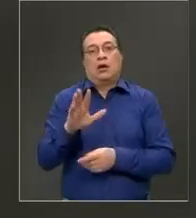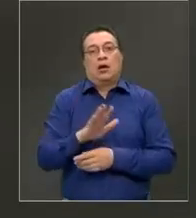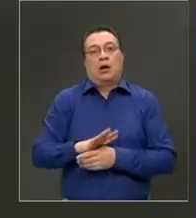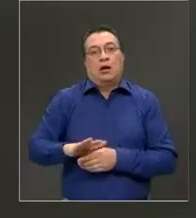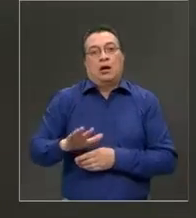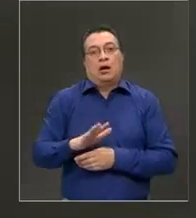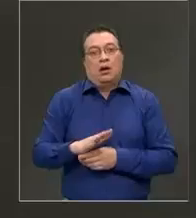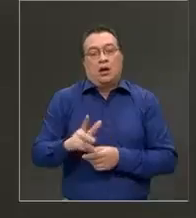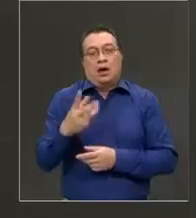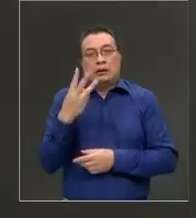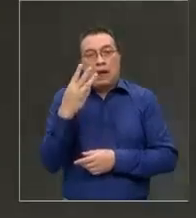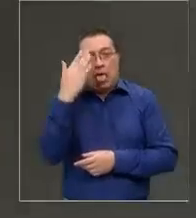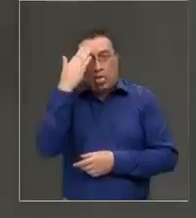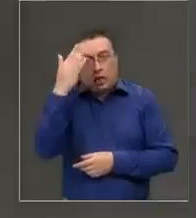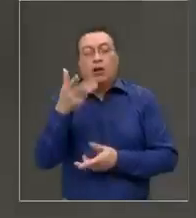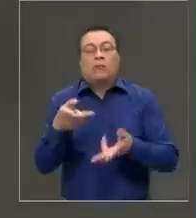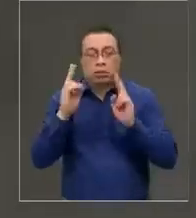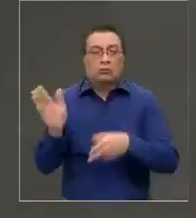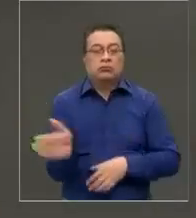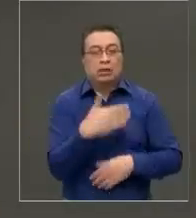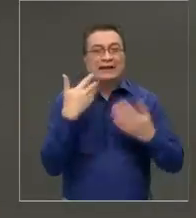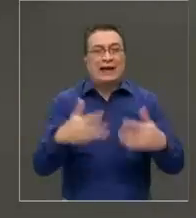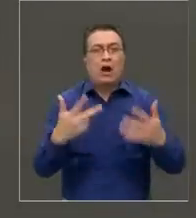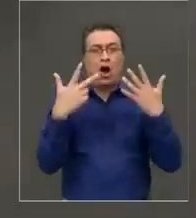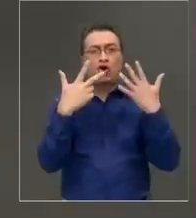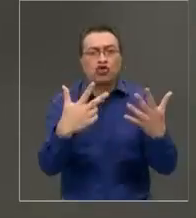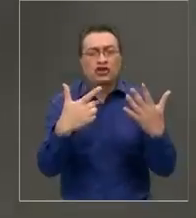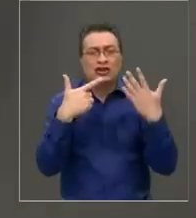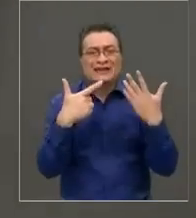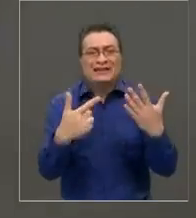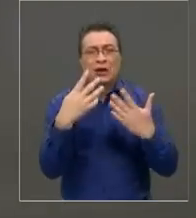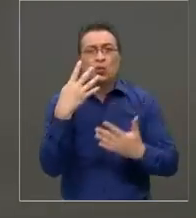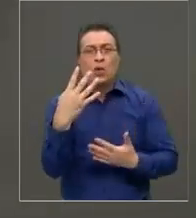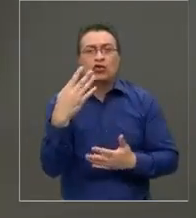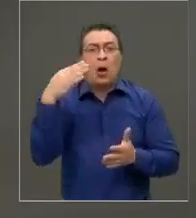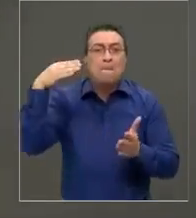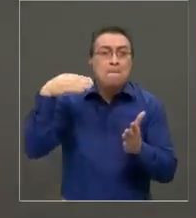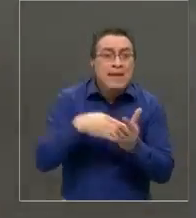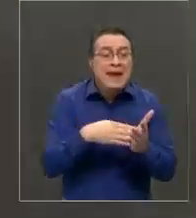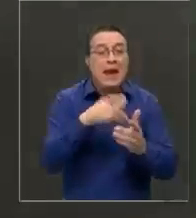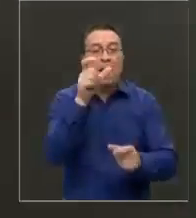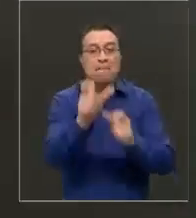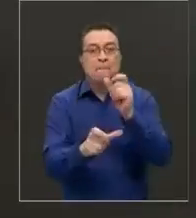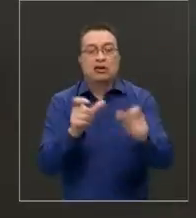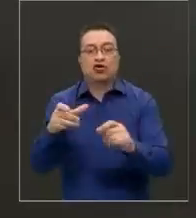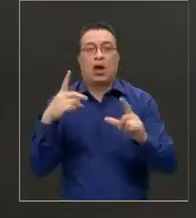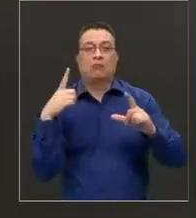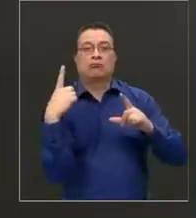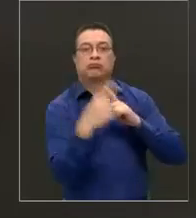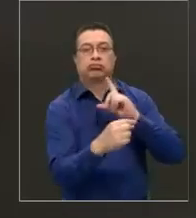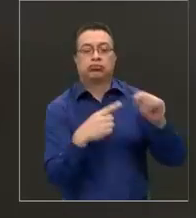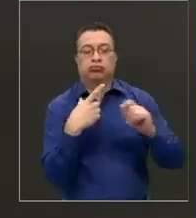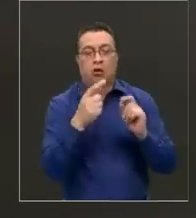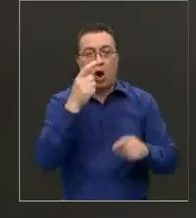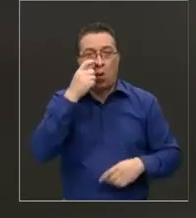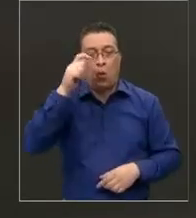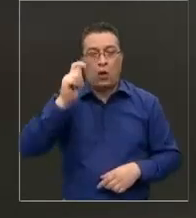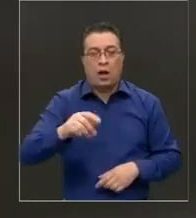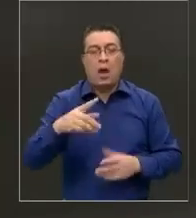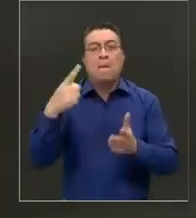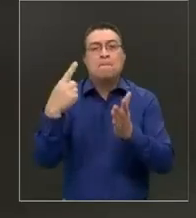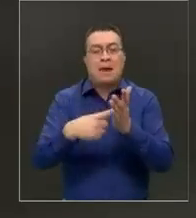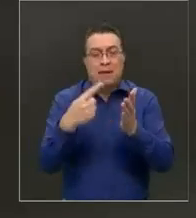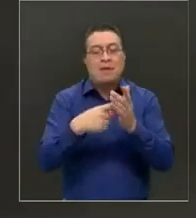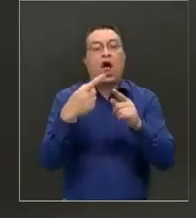ha logrado pasar. Ya son 874 mil personas las que han dejado las fronteras de Ucrania. Muchos cientos de miles